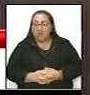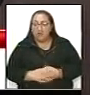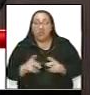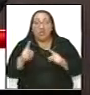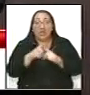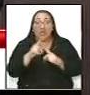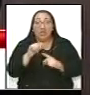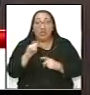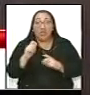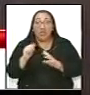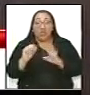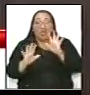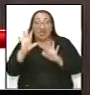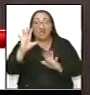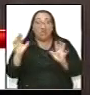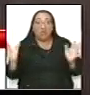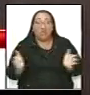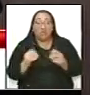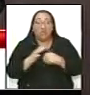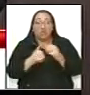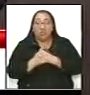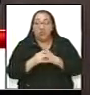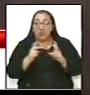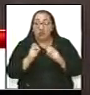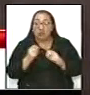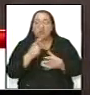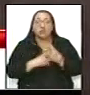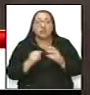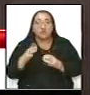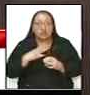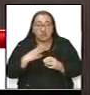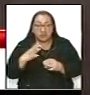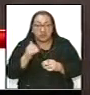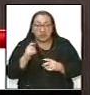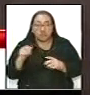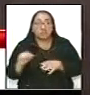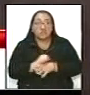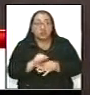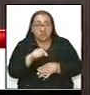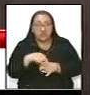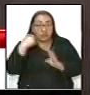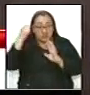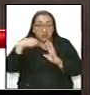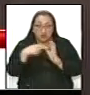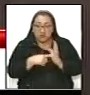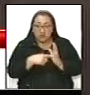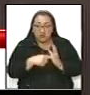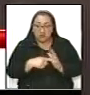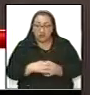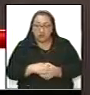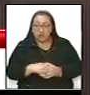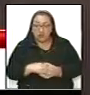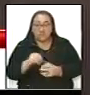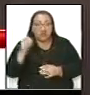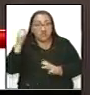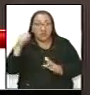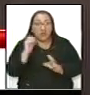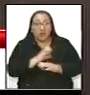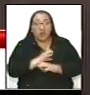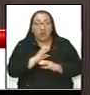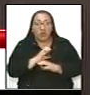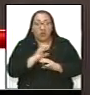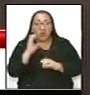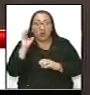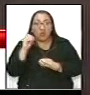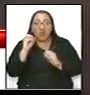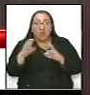En el artículo 15, promoción de la exhibición de alternativas, se menciona que las salas de arte y ensayo, cinemáticas, cineclubs y otros deben remitir periódicamente